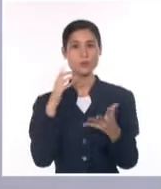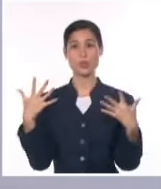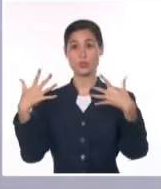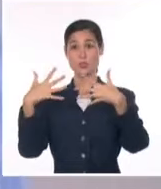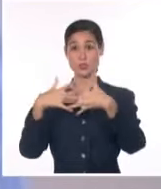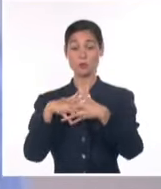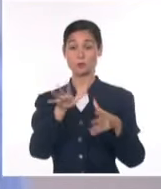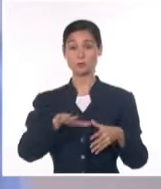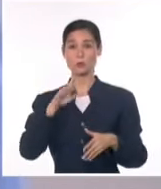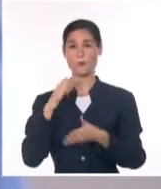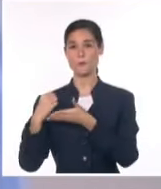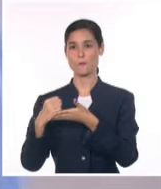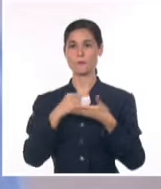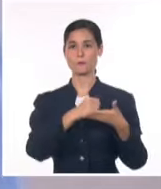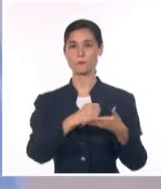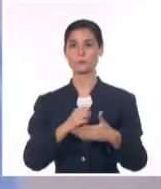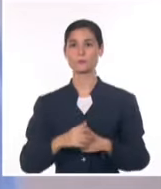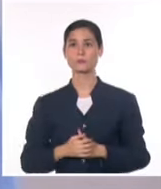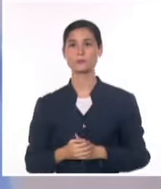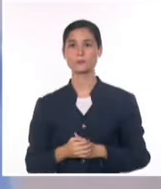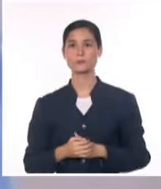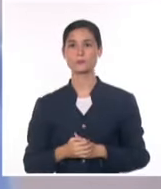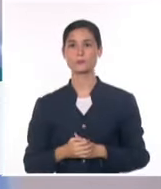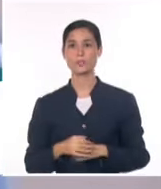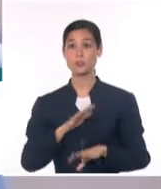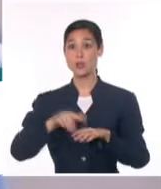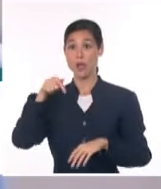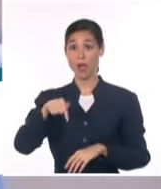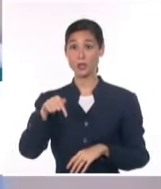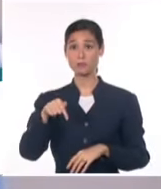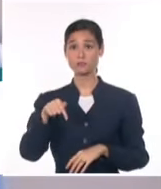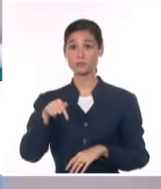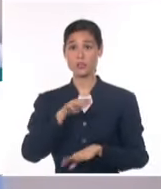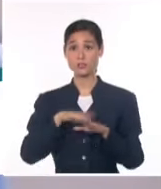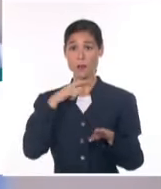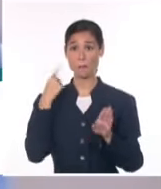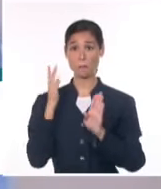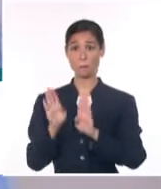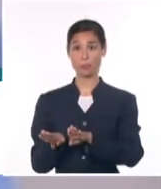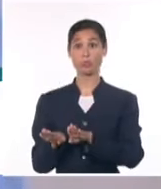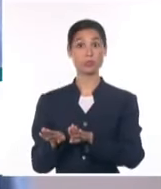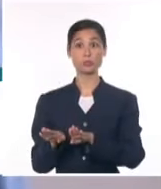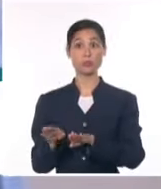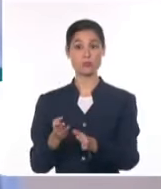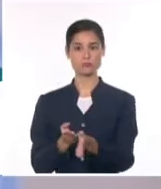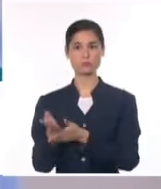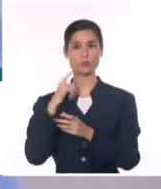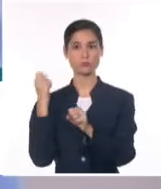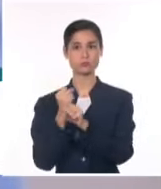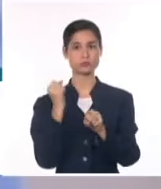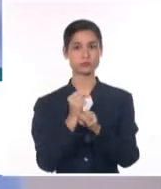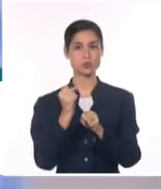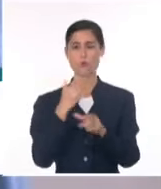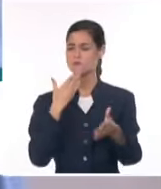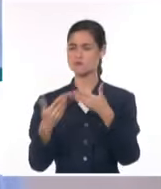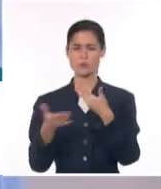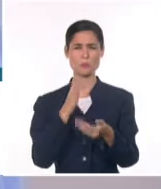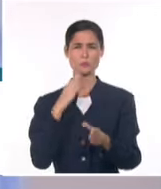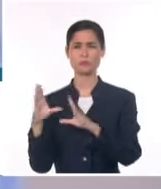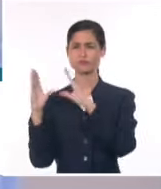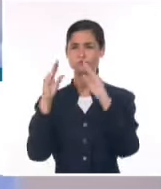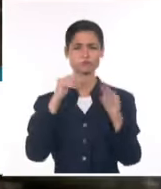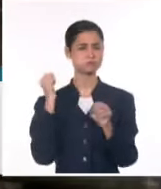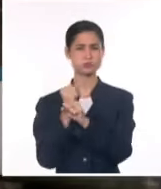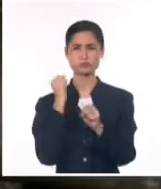pronta recuperación. Bueno, y aquí hasta que esto se esté normal, aquí vamos a estar, si me damos el paso frente,